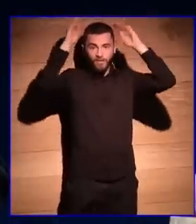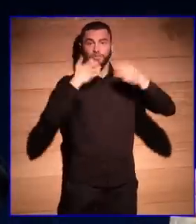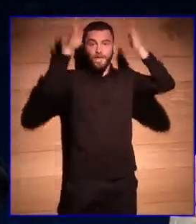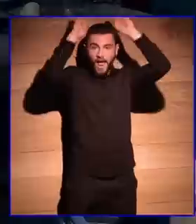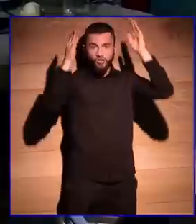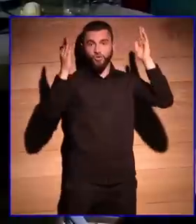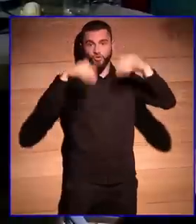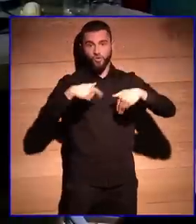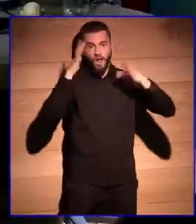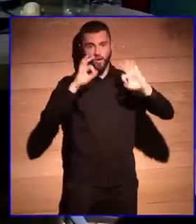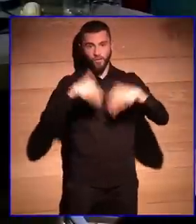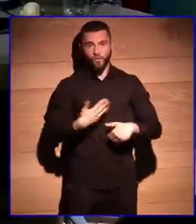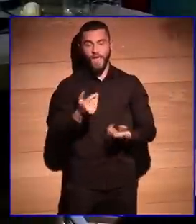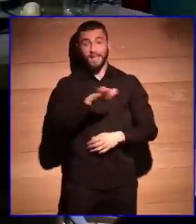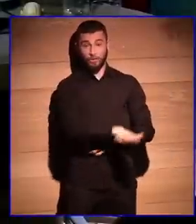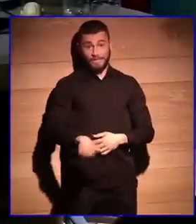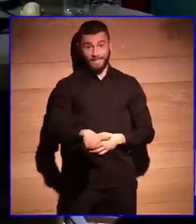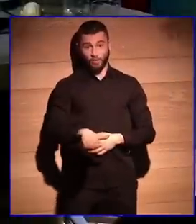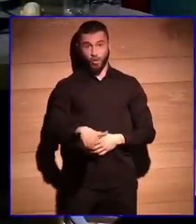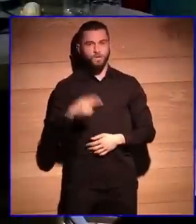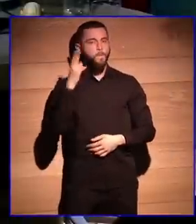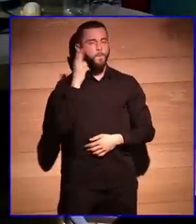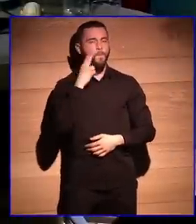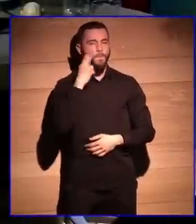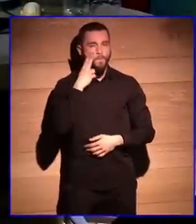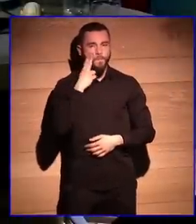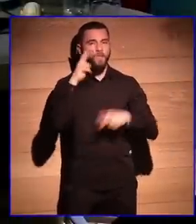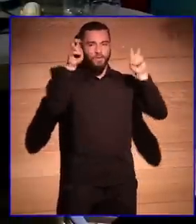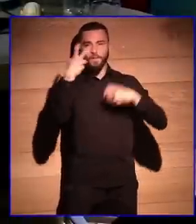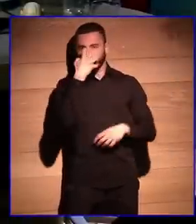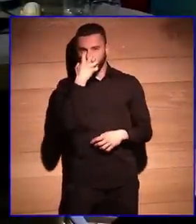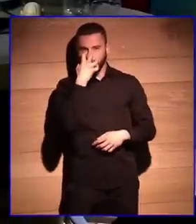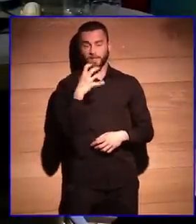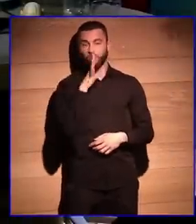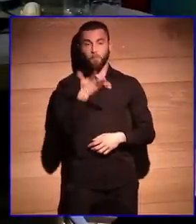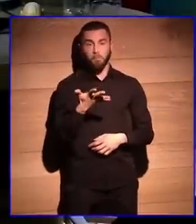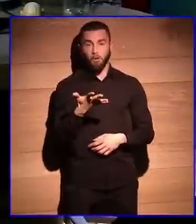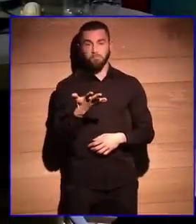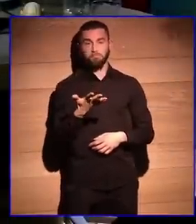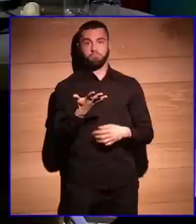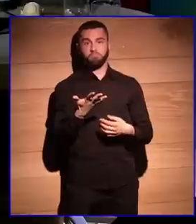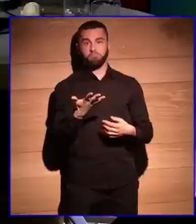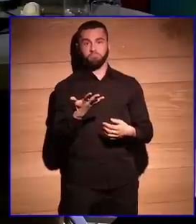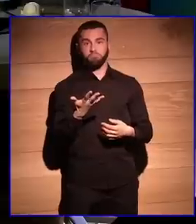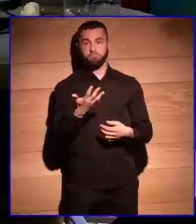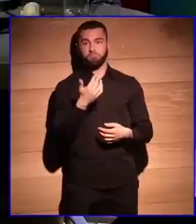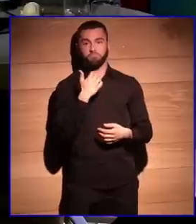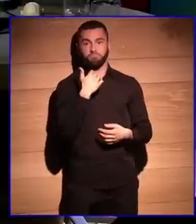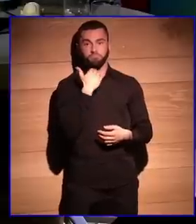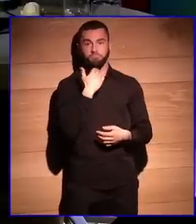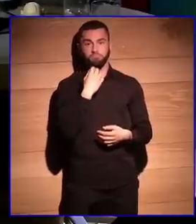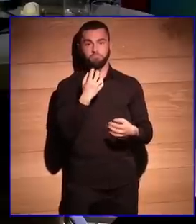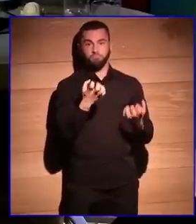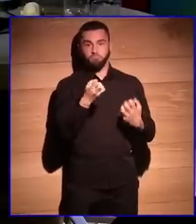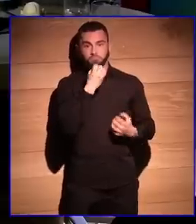muchos niños, de forma instintiva, les aterra el payaso. Porque no ven nada particularmente benéfico.